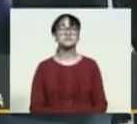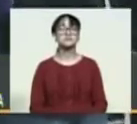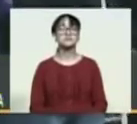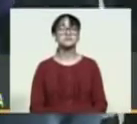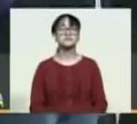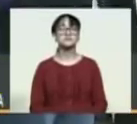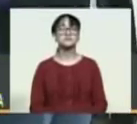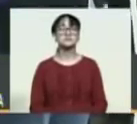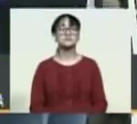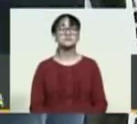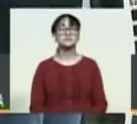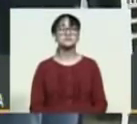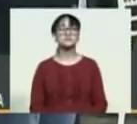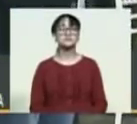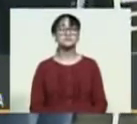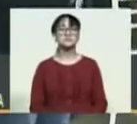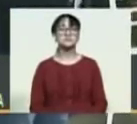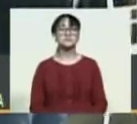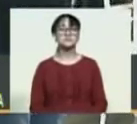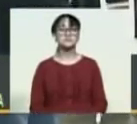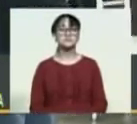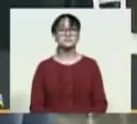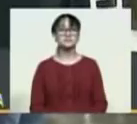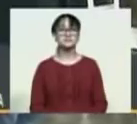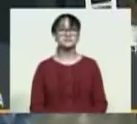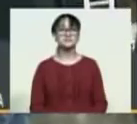Y aumentar